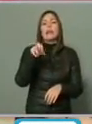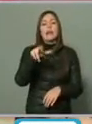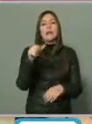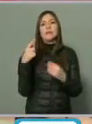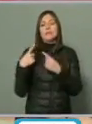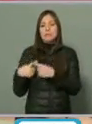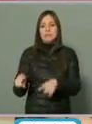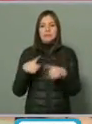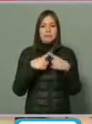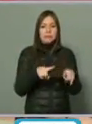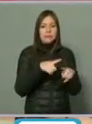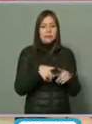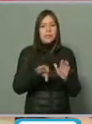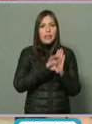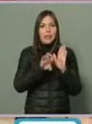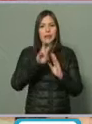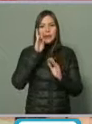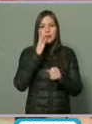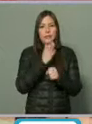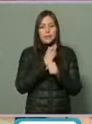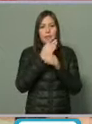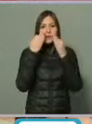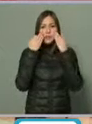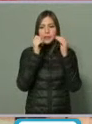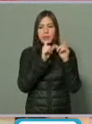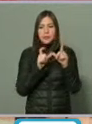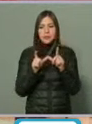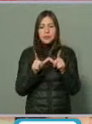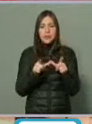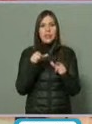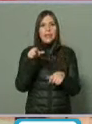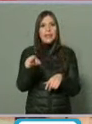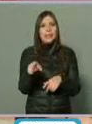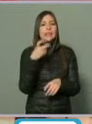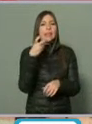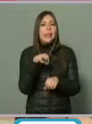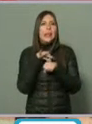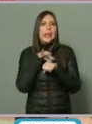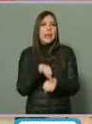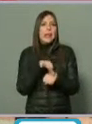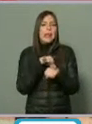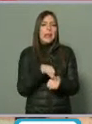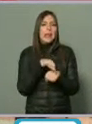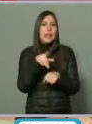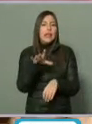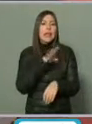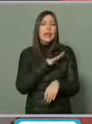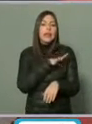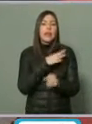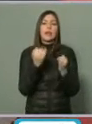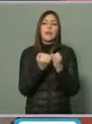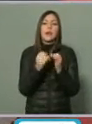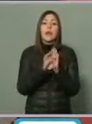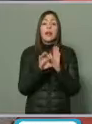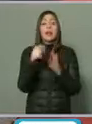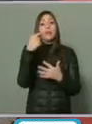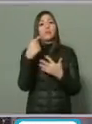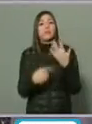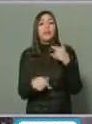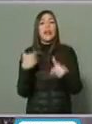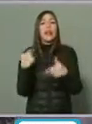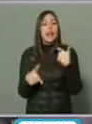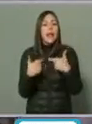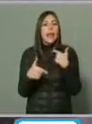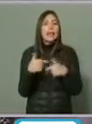lo estamos viendo en pantalla, tenemos este tipo de carne y podemos también encontrarla en la leche y sus derivados, ¿no? En